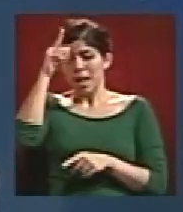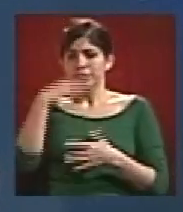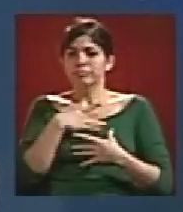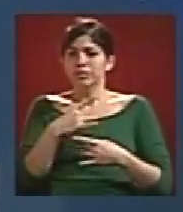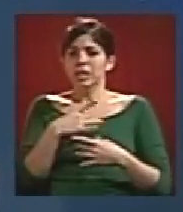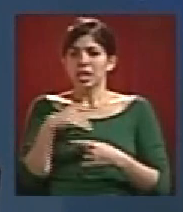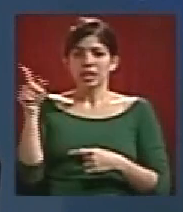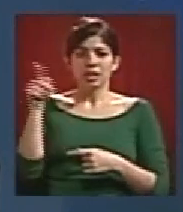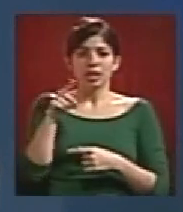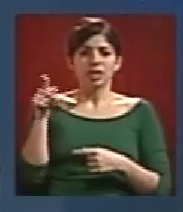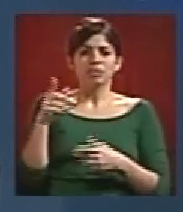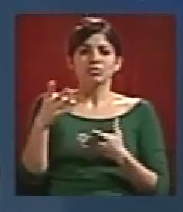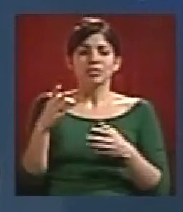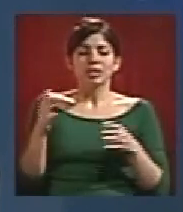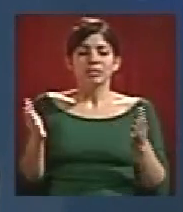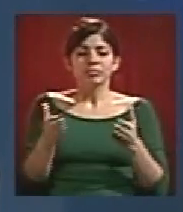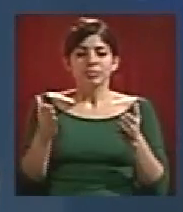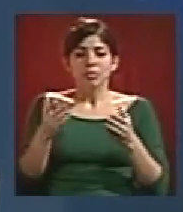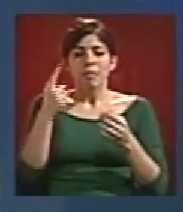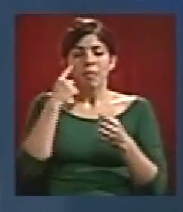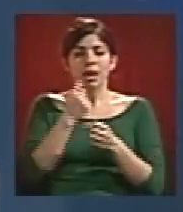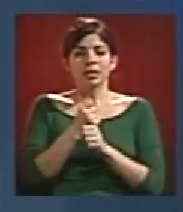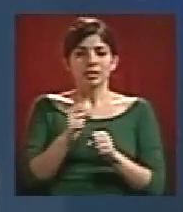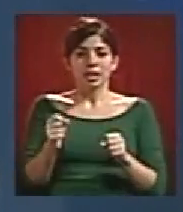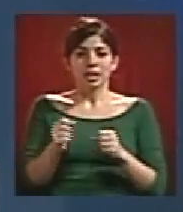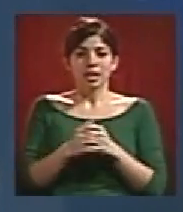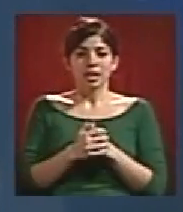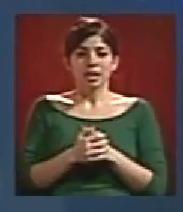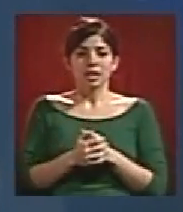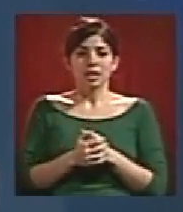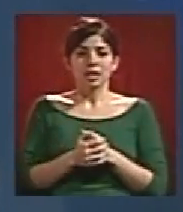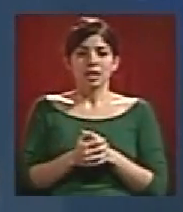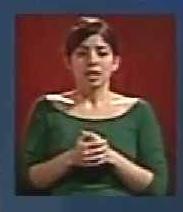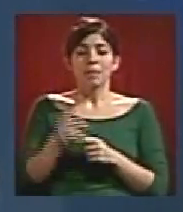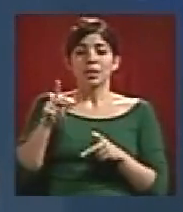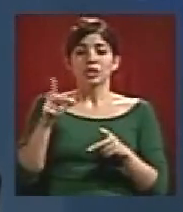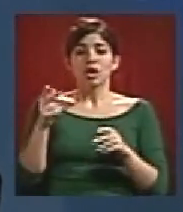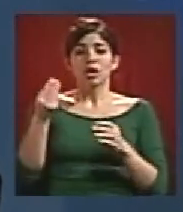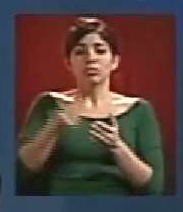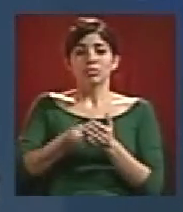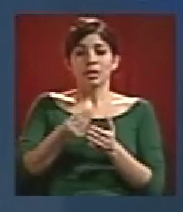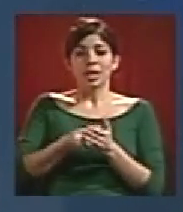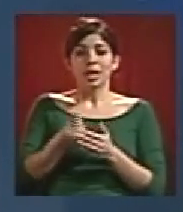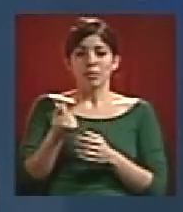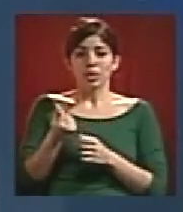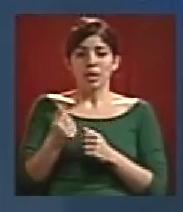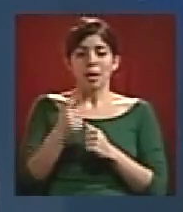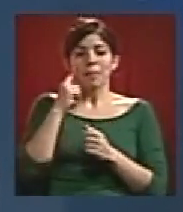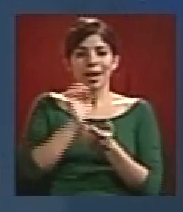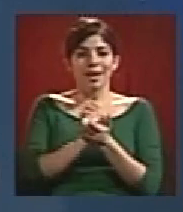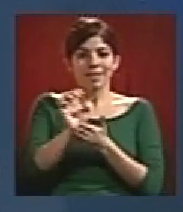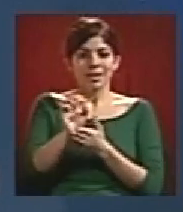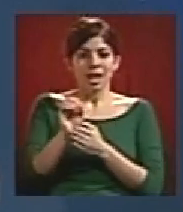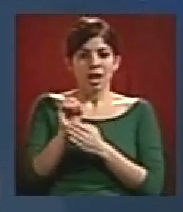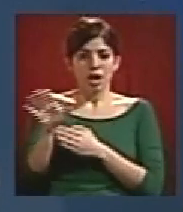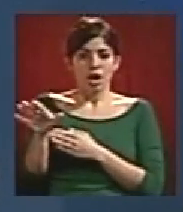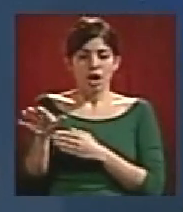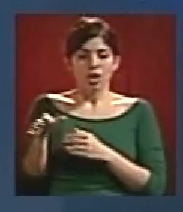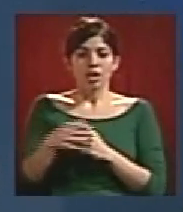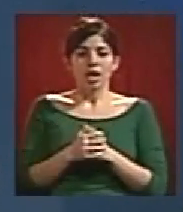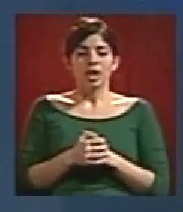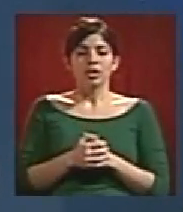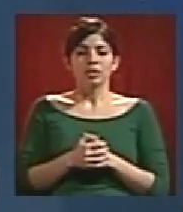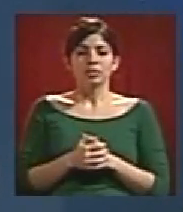interesante para el rescataje de algunos de los bancos que tienen problemas hipotecarios o posibles riesgos de contagio, van en esa